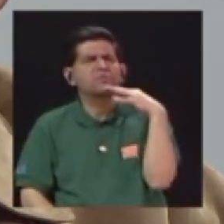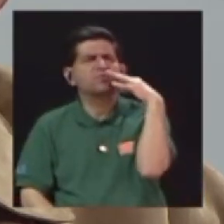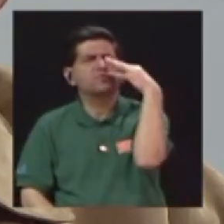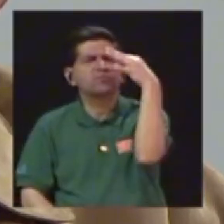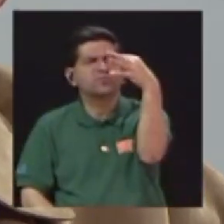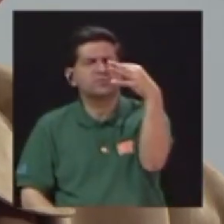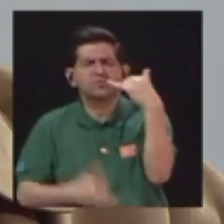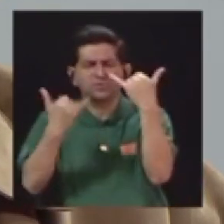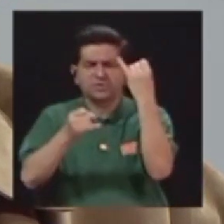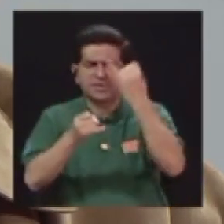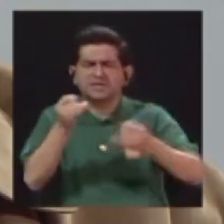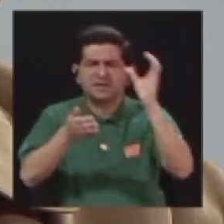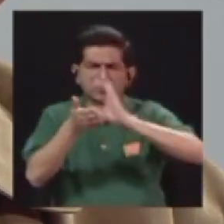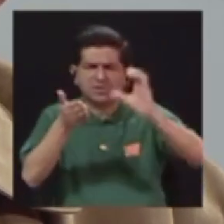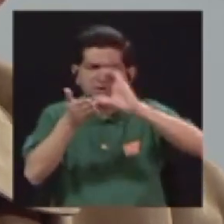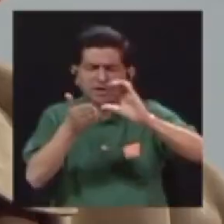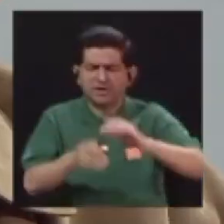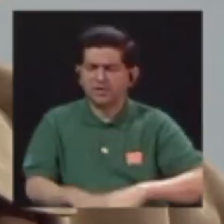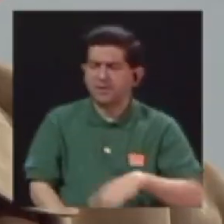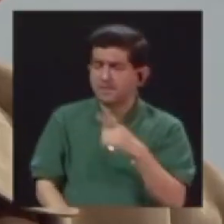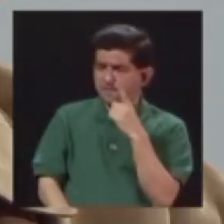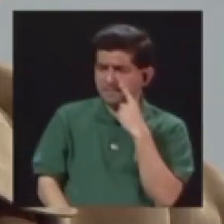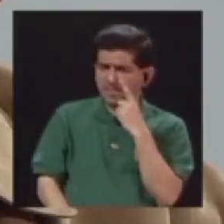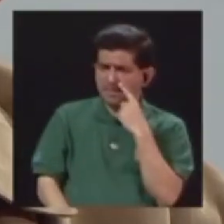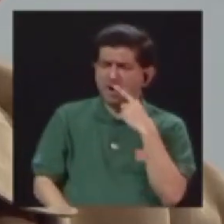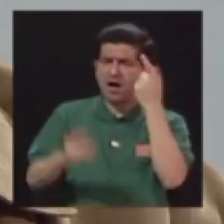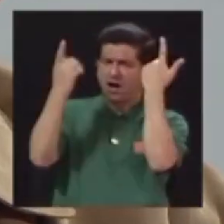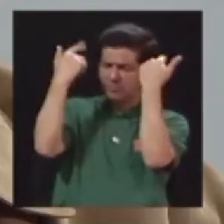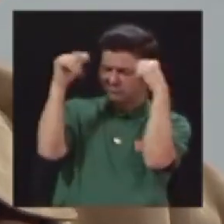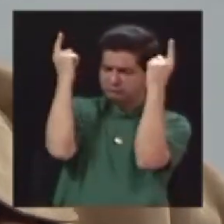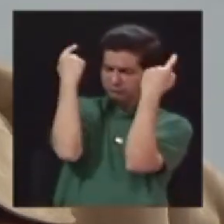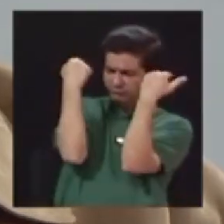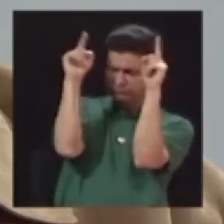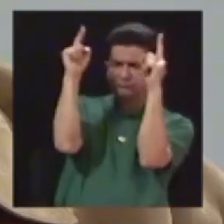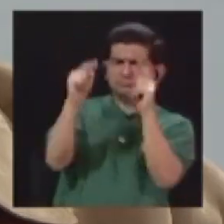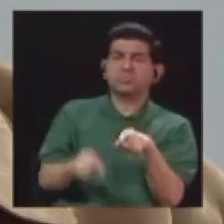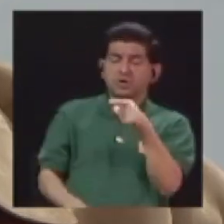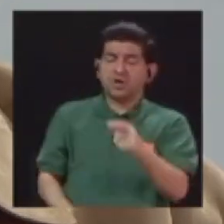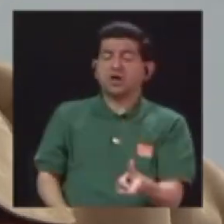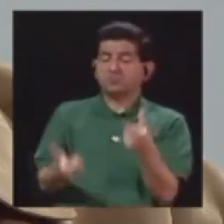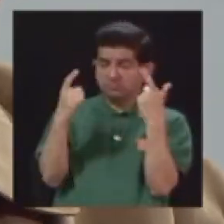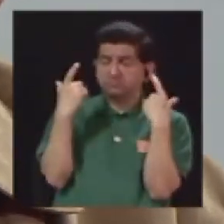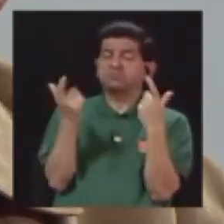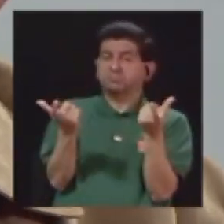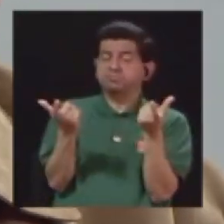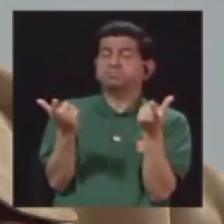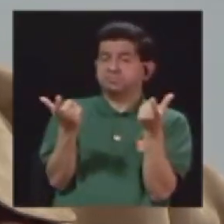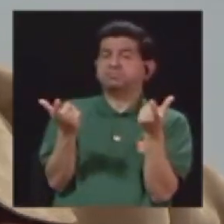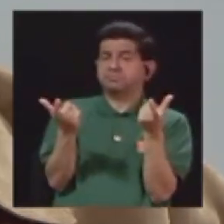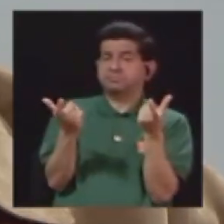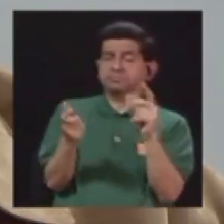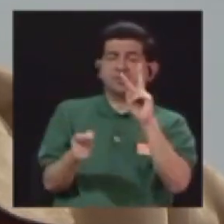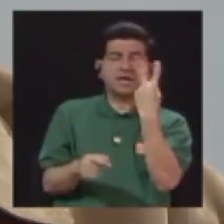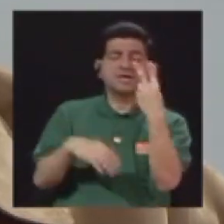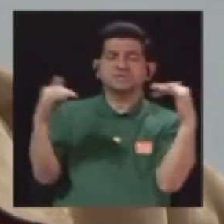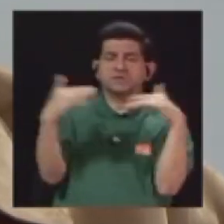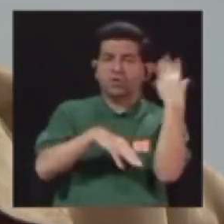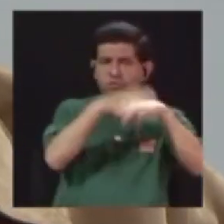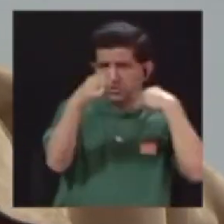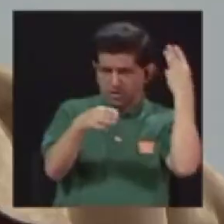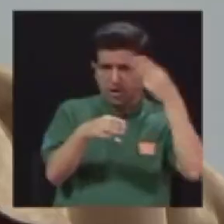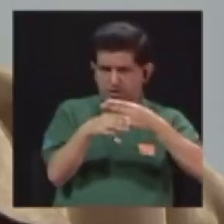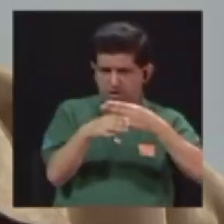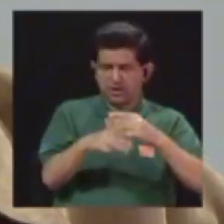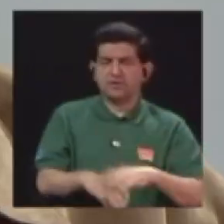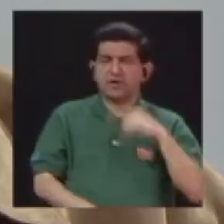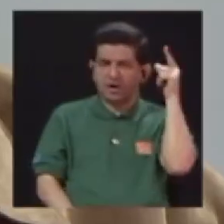una vez que terminó en el San Luis Gonzaga. Papá tuvo mucho éxito y ganó bastante dinero durante la Segunda Guerra Mundial,